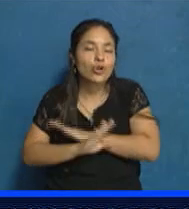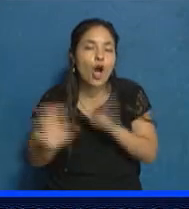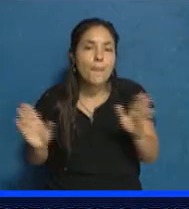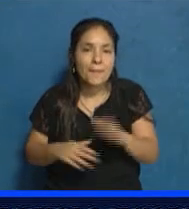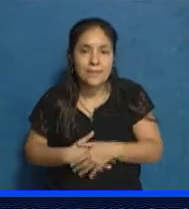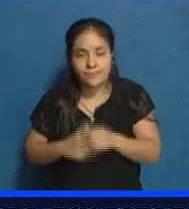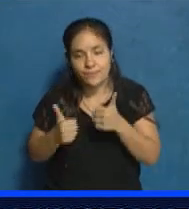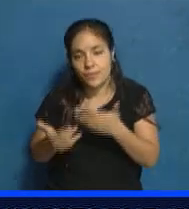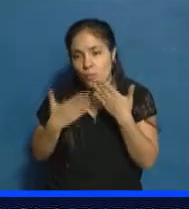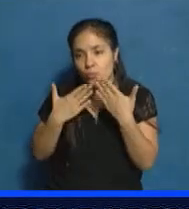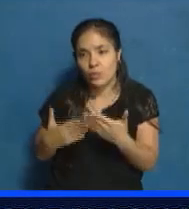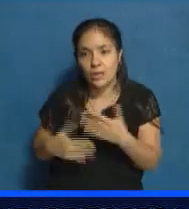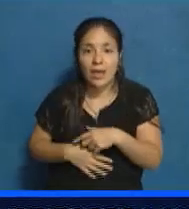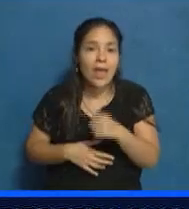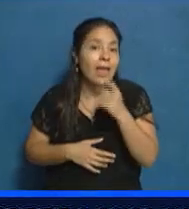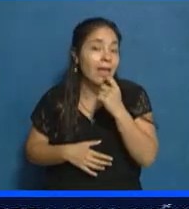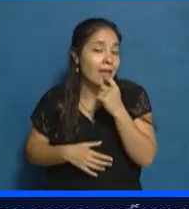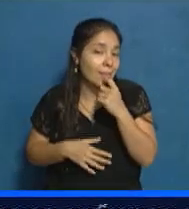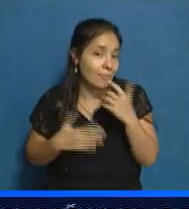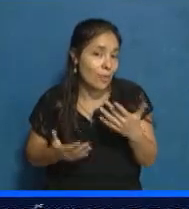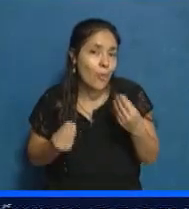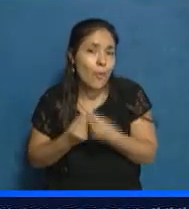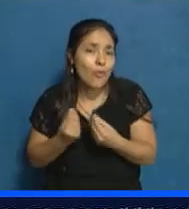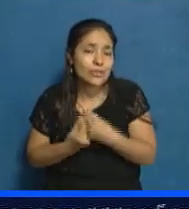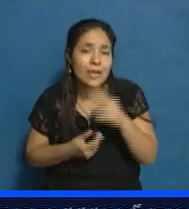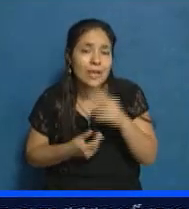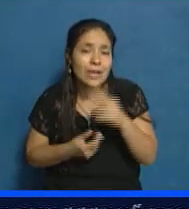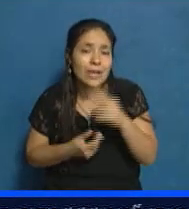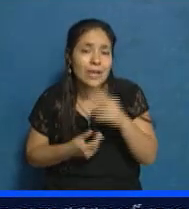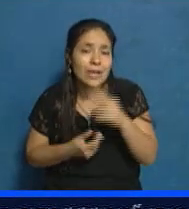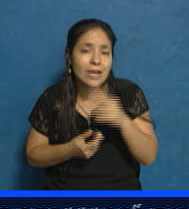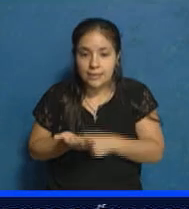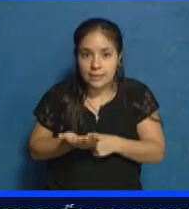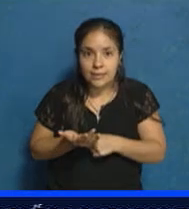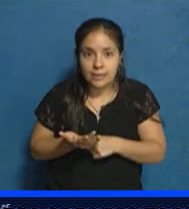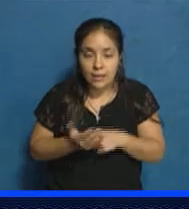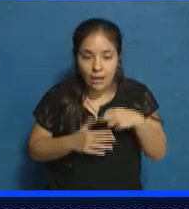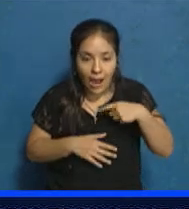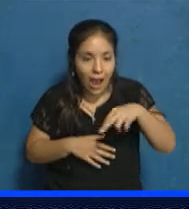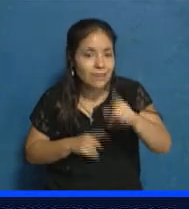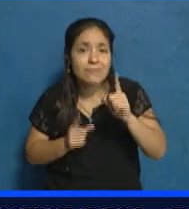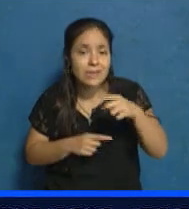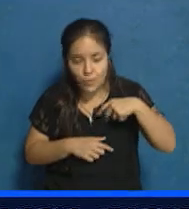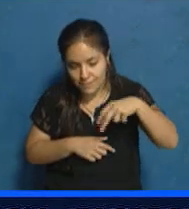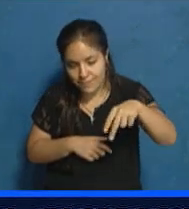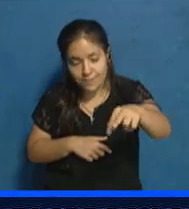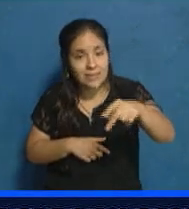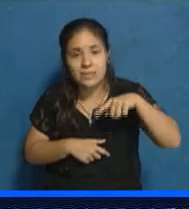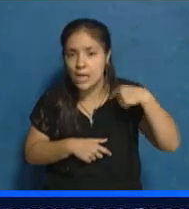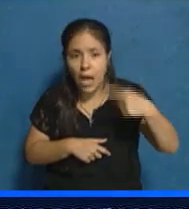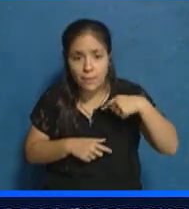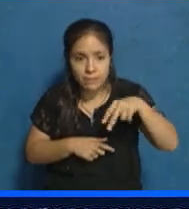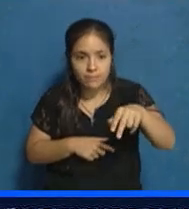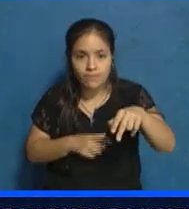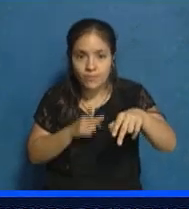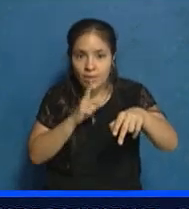decía Bárbara, ¿no? Y de un ejemplo, hay tantas mujeres que hasta deciden cambiar el recorrido, tomar el colectivo a